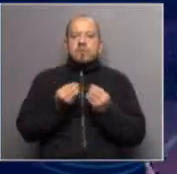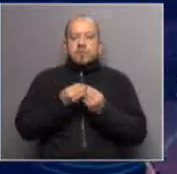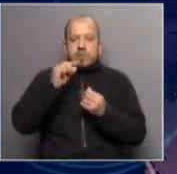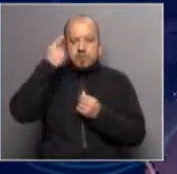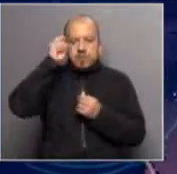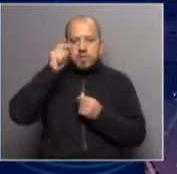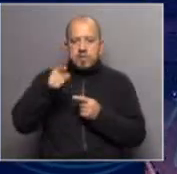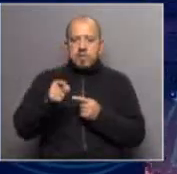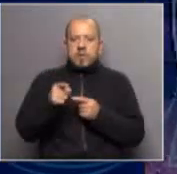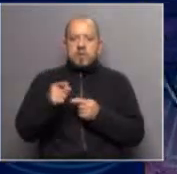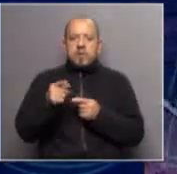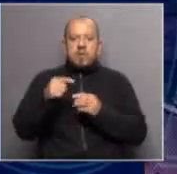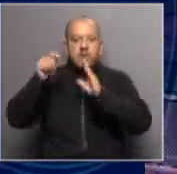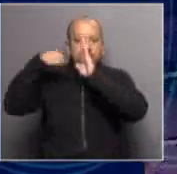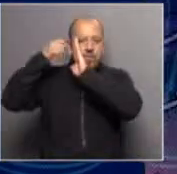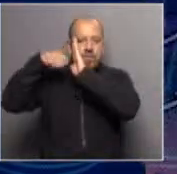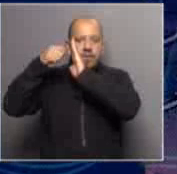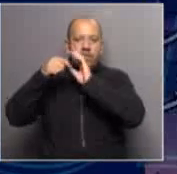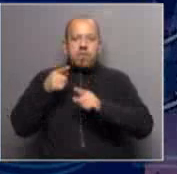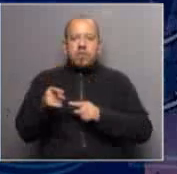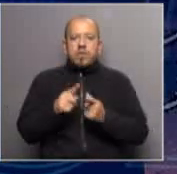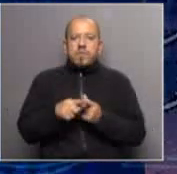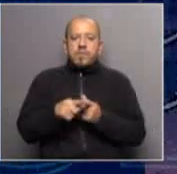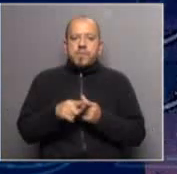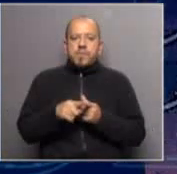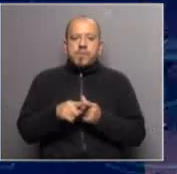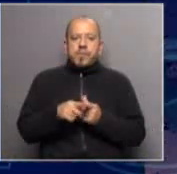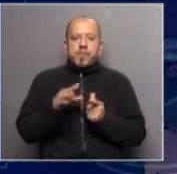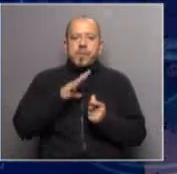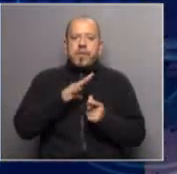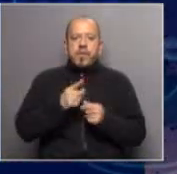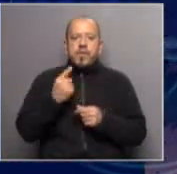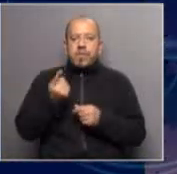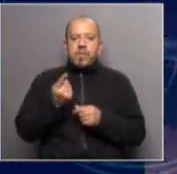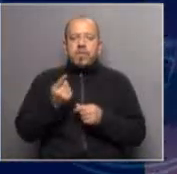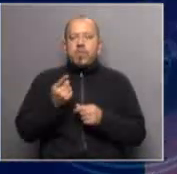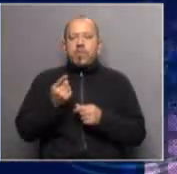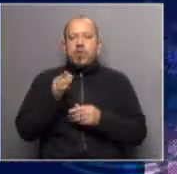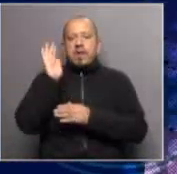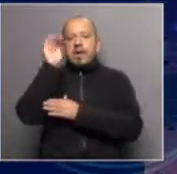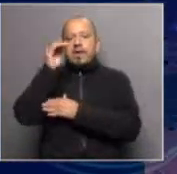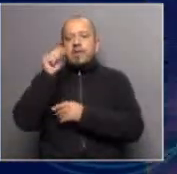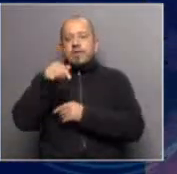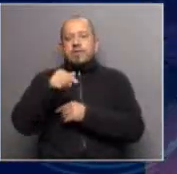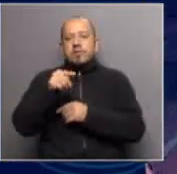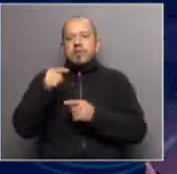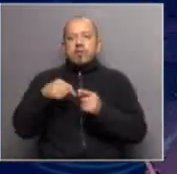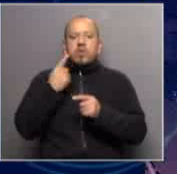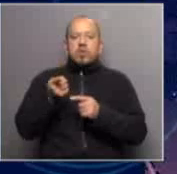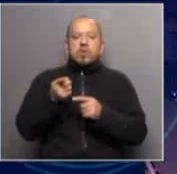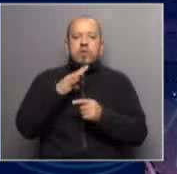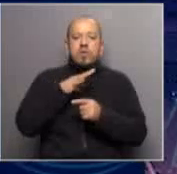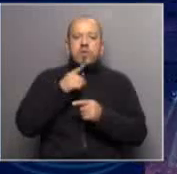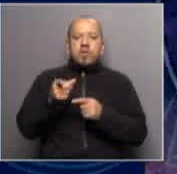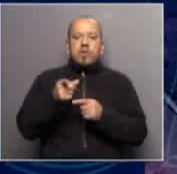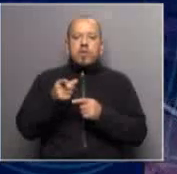que combinamos en el video. O sea, había una que era en la cancha de un par eran en una cancha de básquetbol, pero una había como